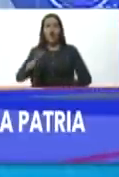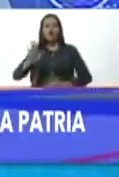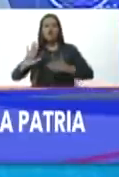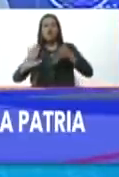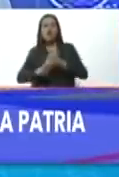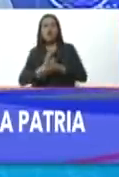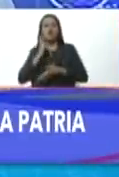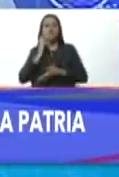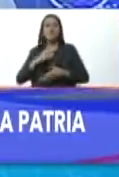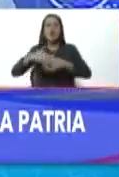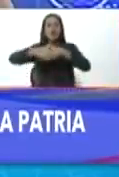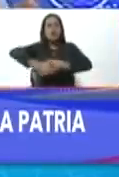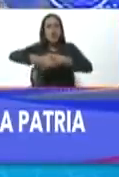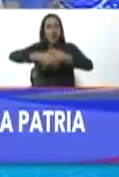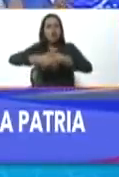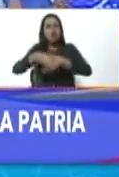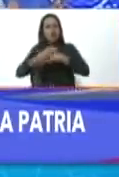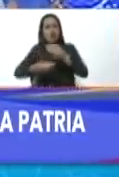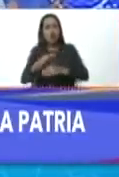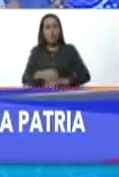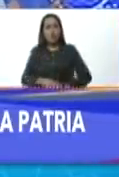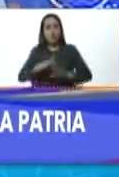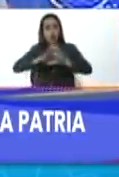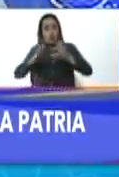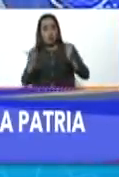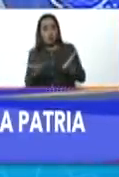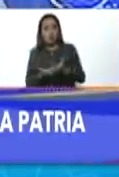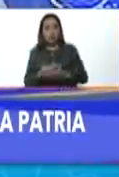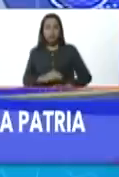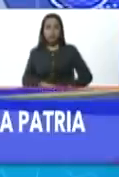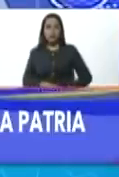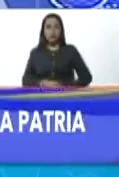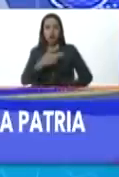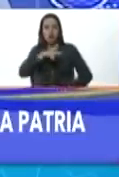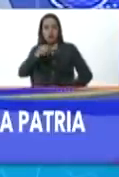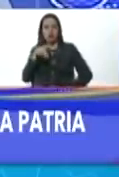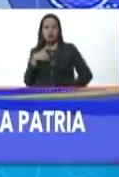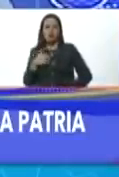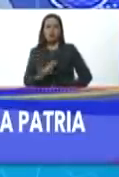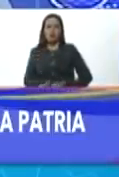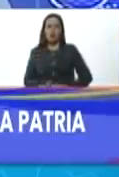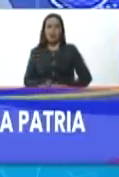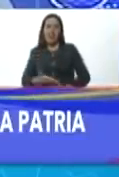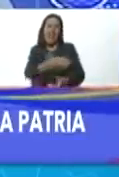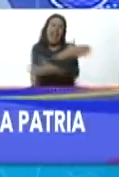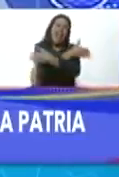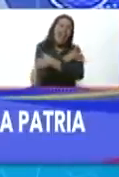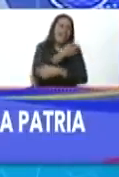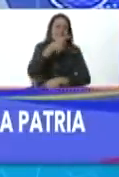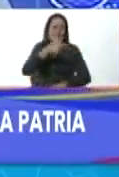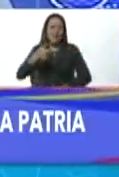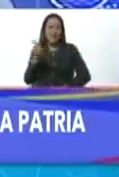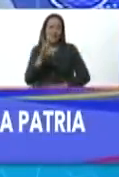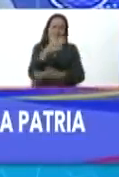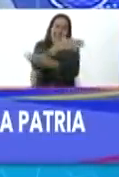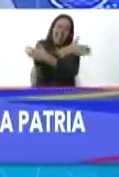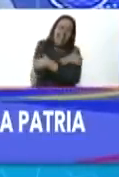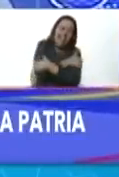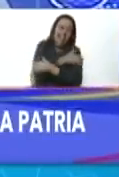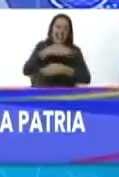va modificando todo aquí en el mundo. Nosotros somos muy saludadores, muy abrazadores,